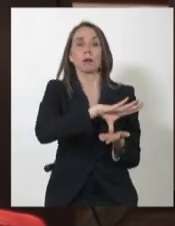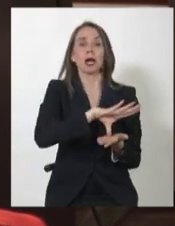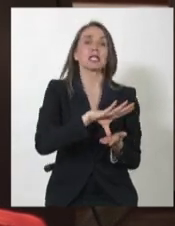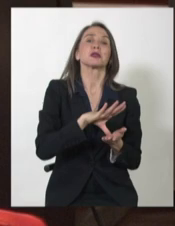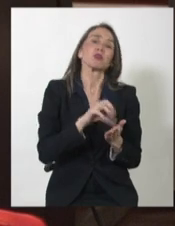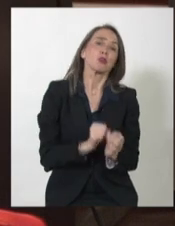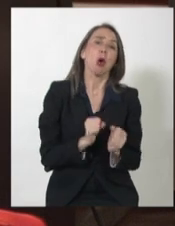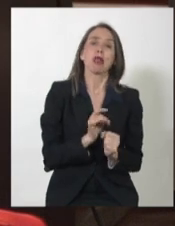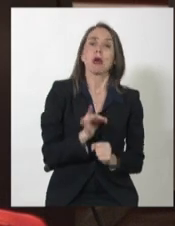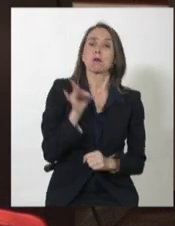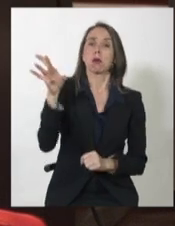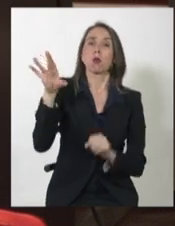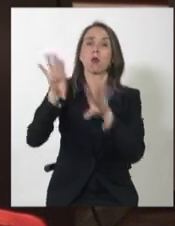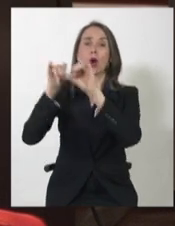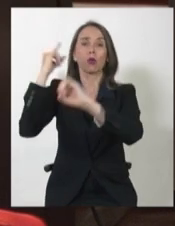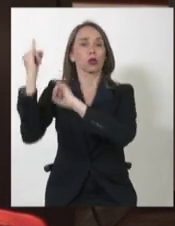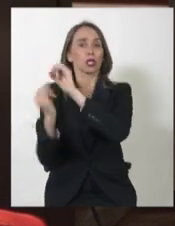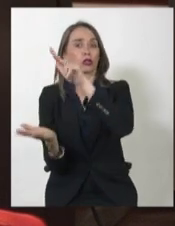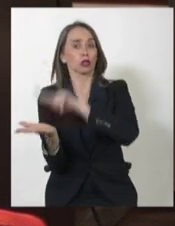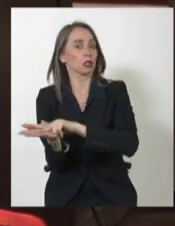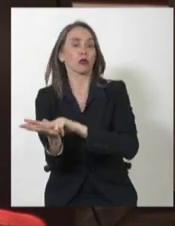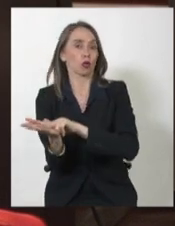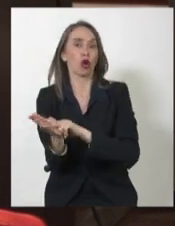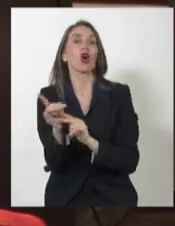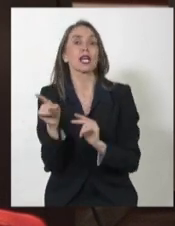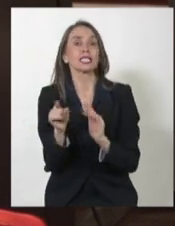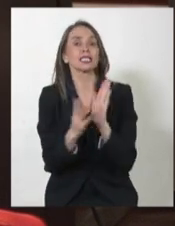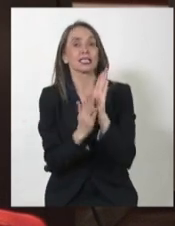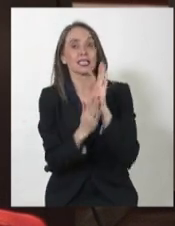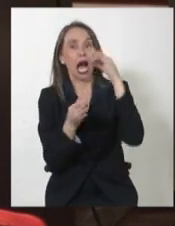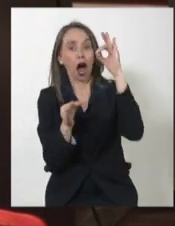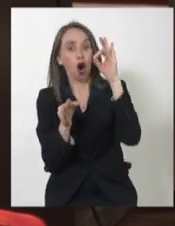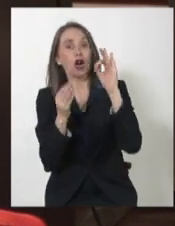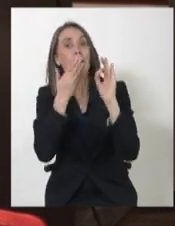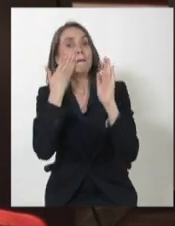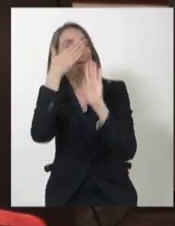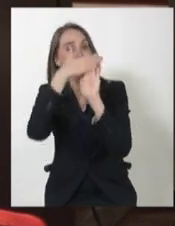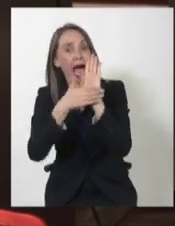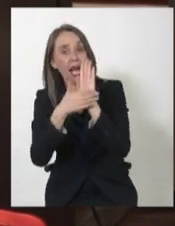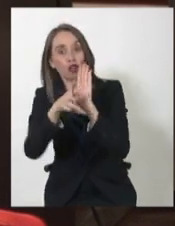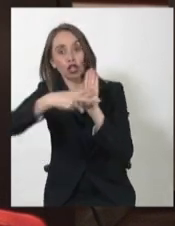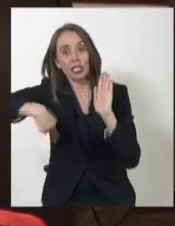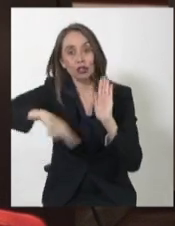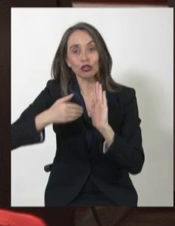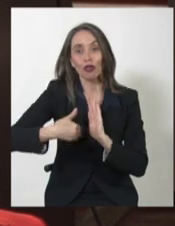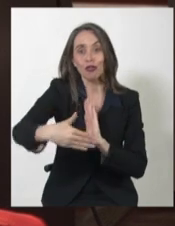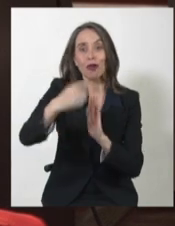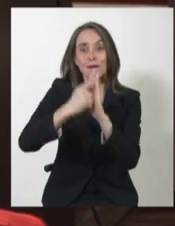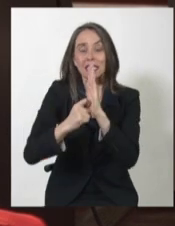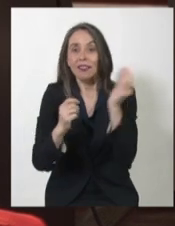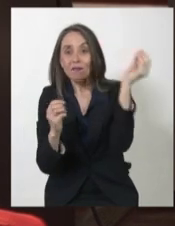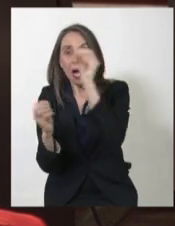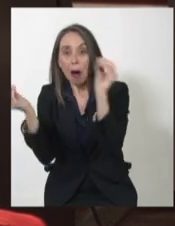una materia también que hay que considerar en esta hoja que vamos a llenar, ¿no?, en unos meses más.